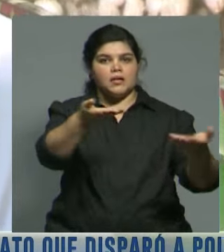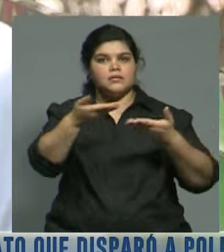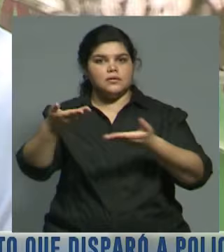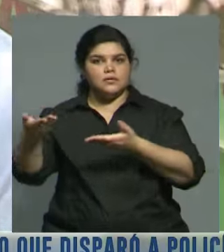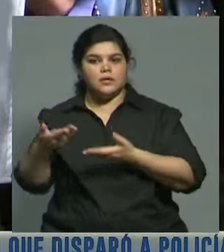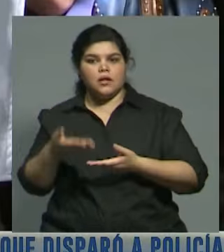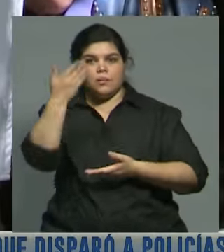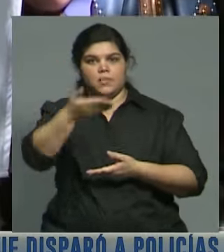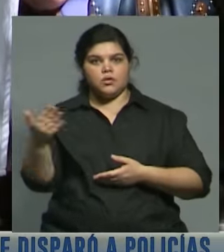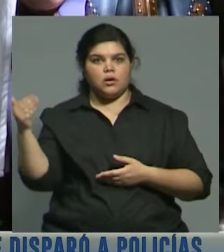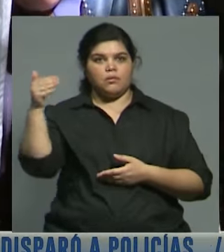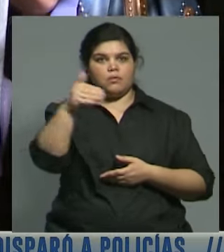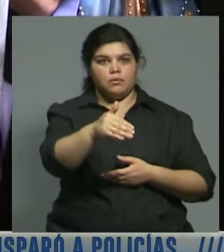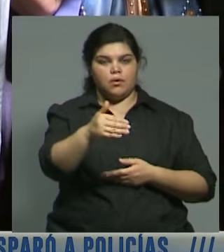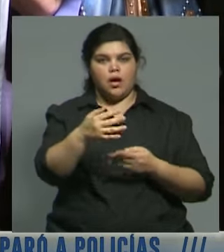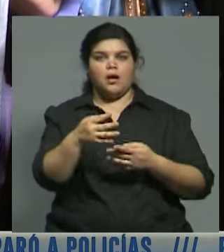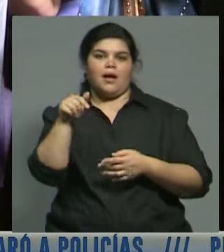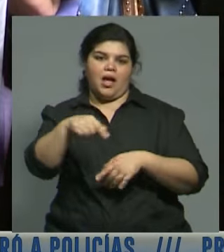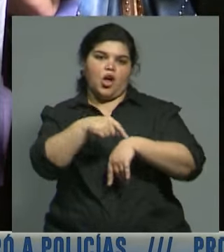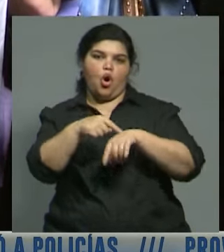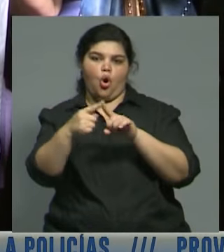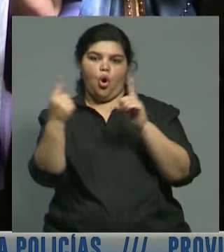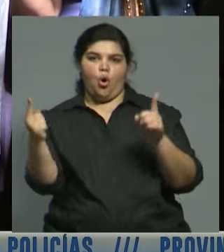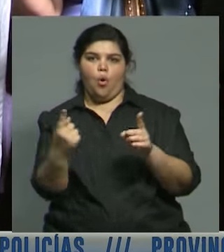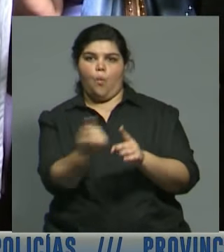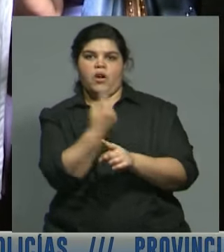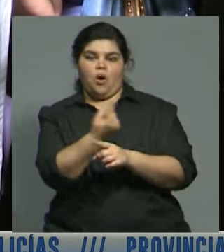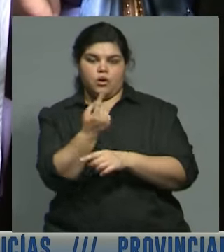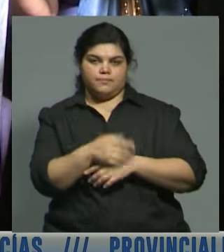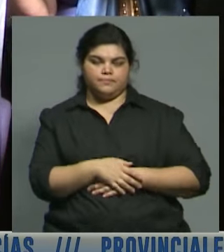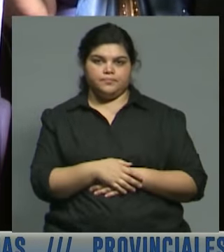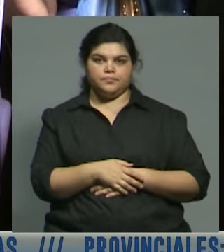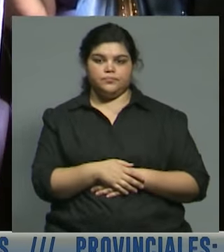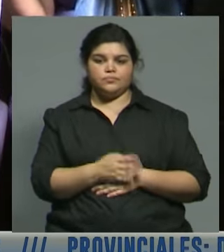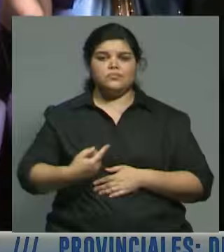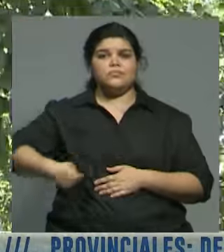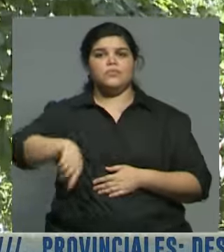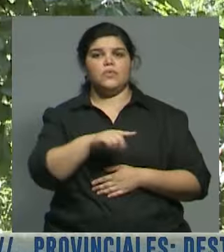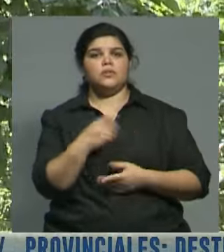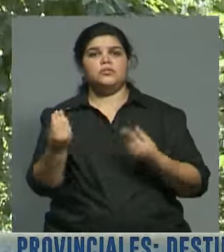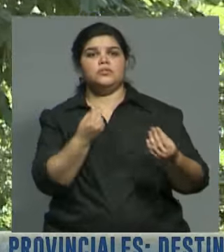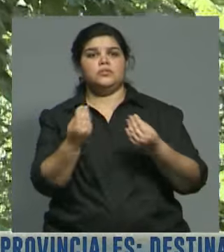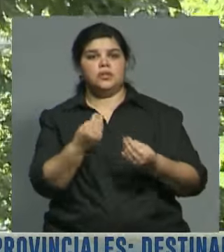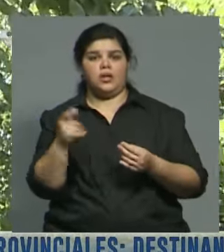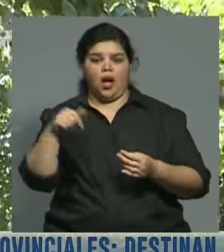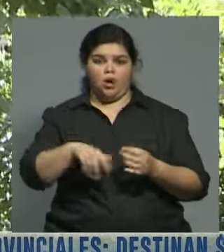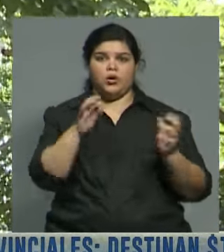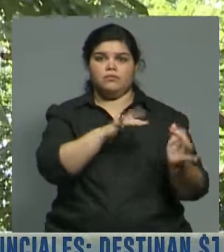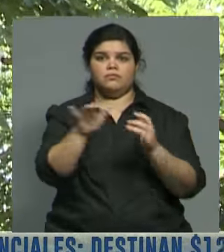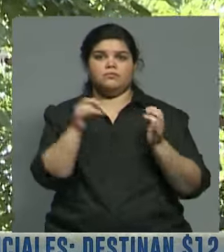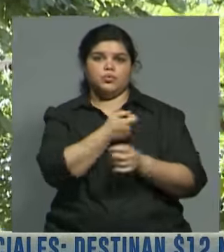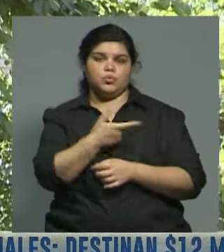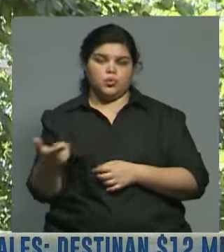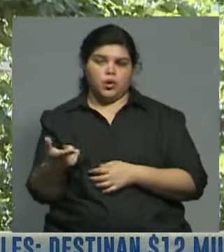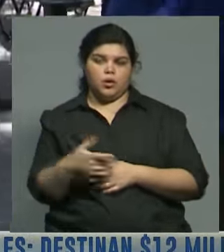que concurran en esa franja horaria, ¿no? Nosotros en nuestra actividad estamos en la discusión paritaria que ha